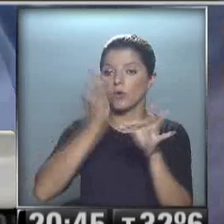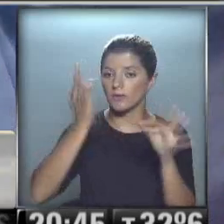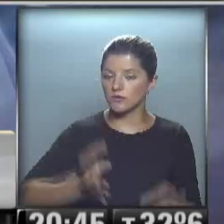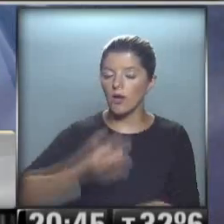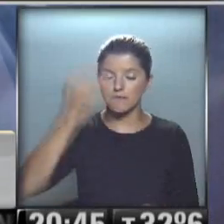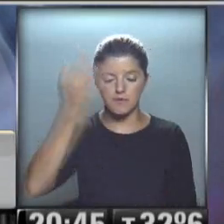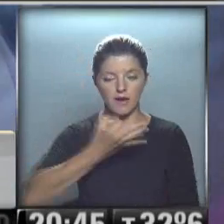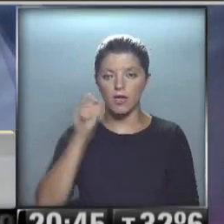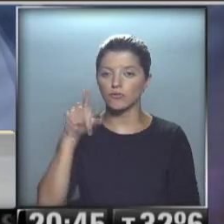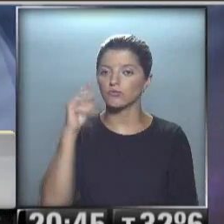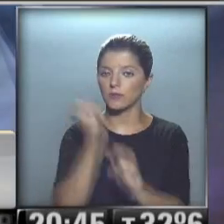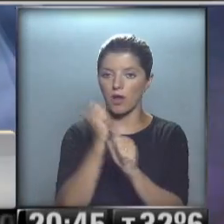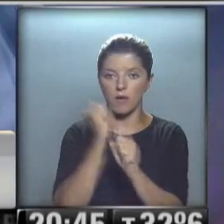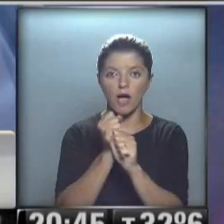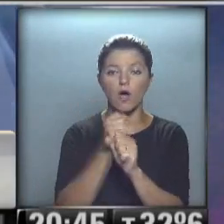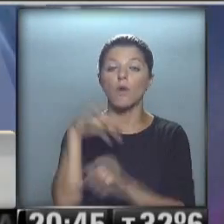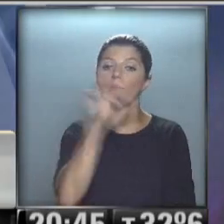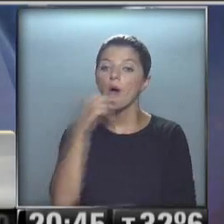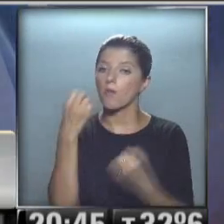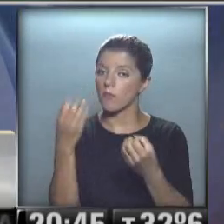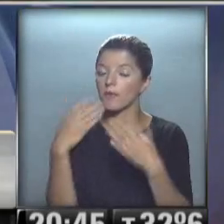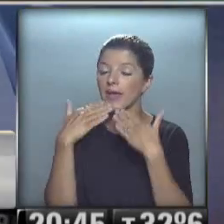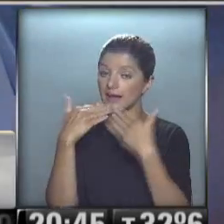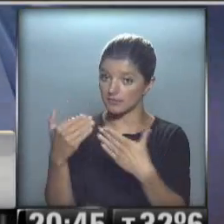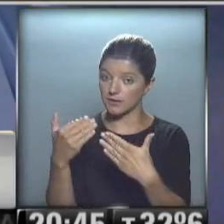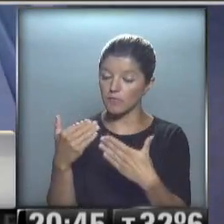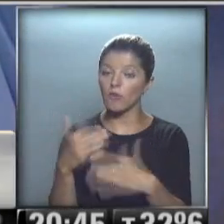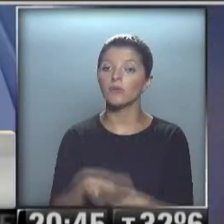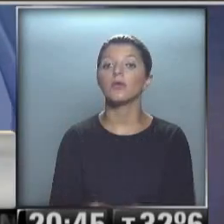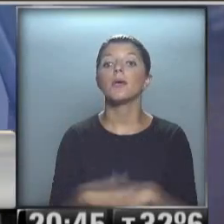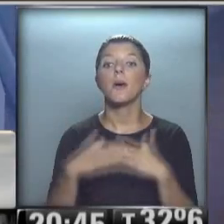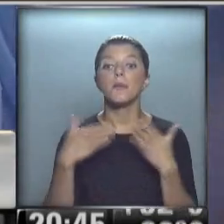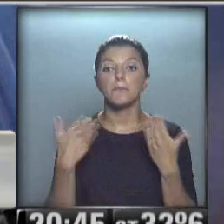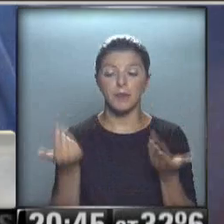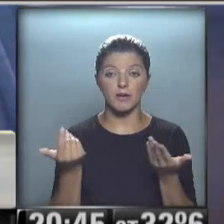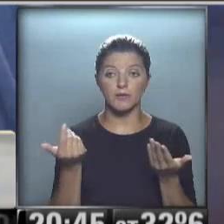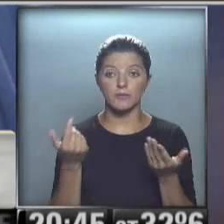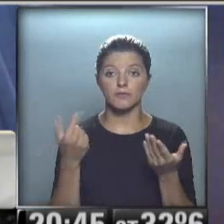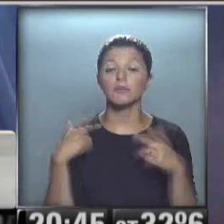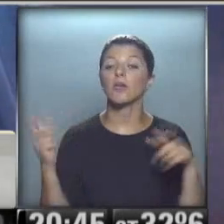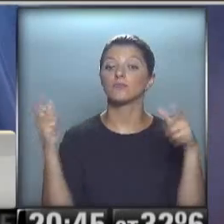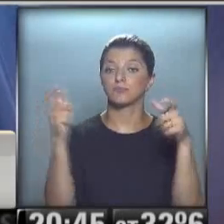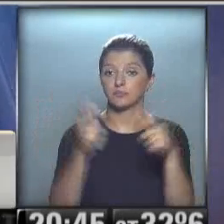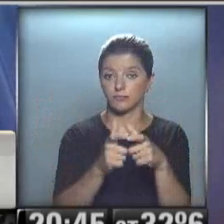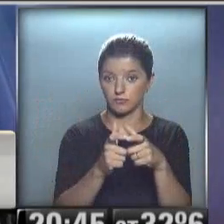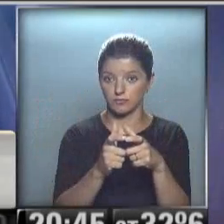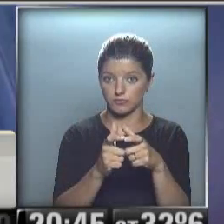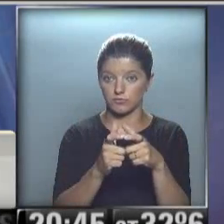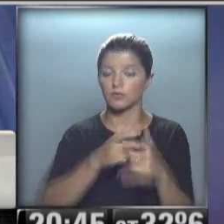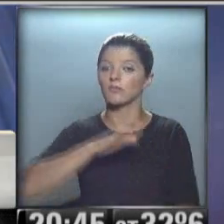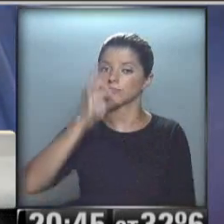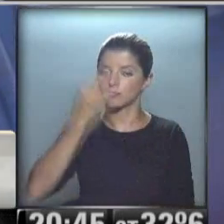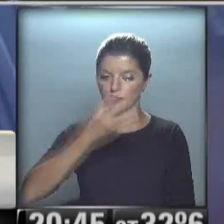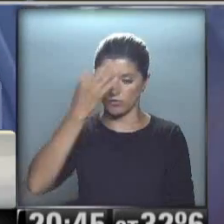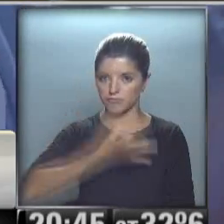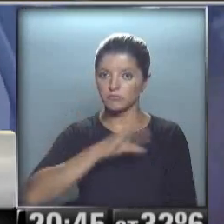una gestión de la diputada Rashid que tenemos que agradecer, pero que nos recibieron con mucha celeridad y